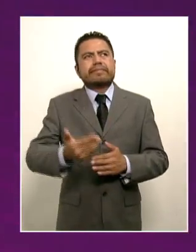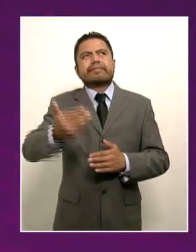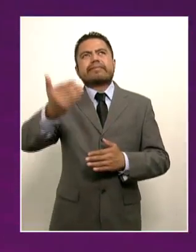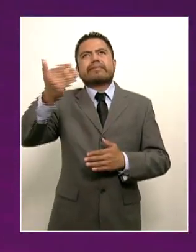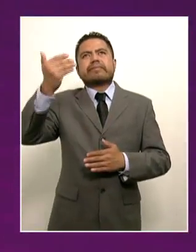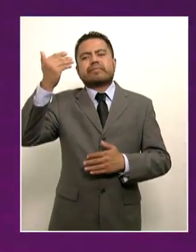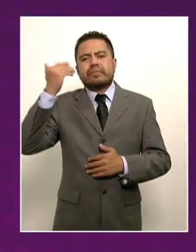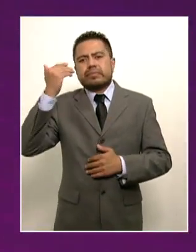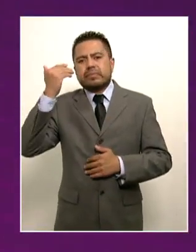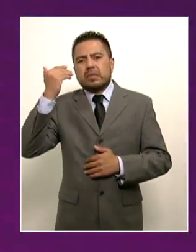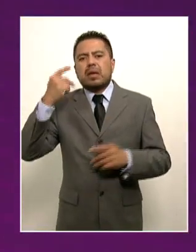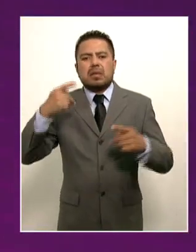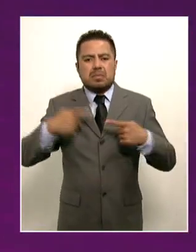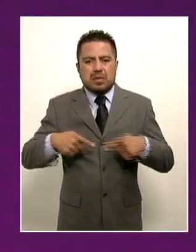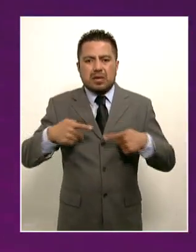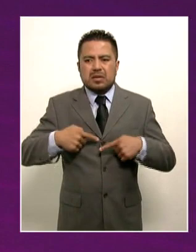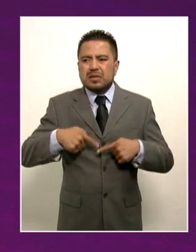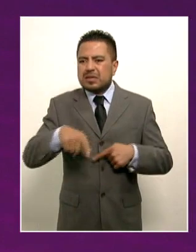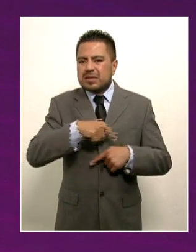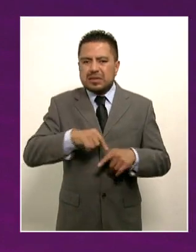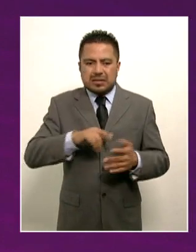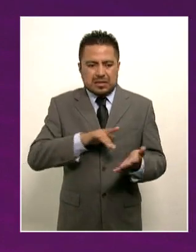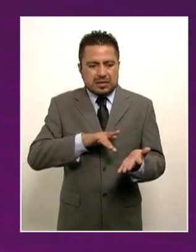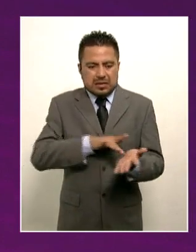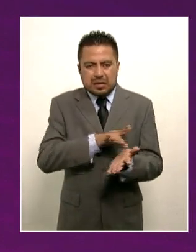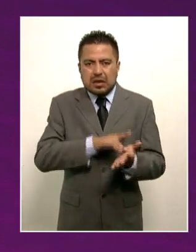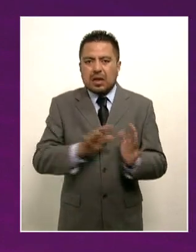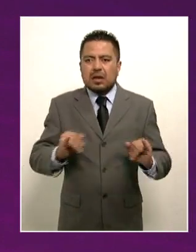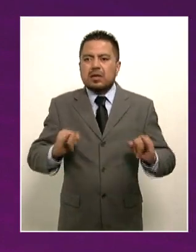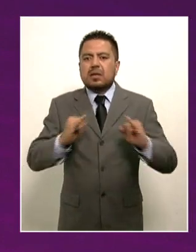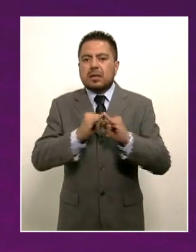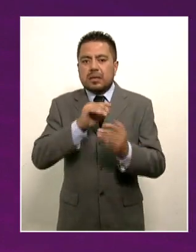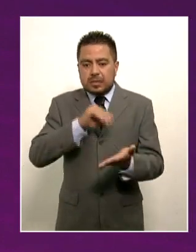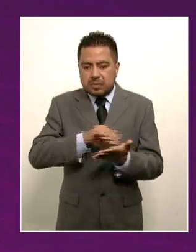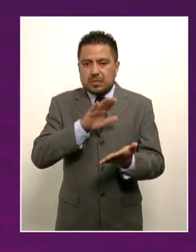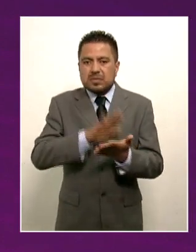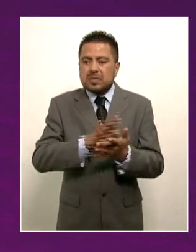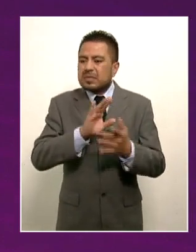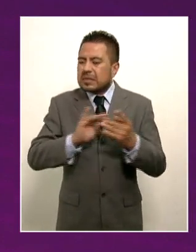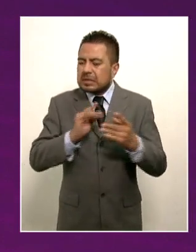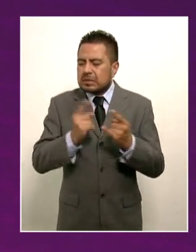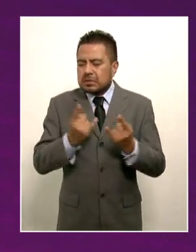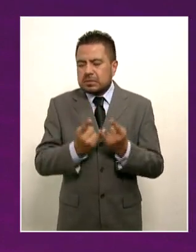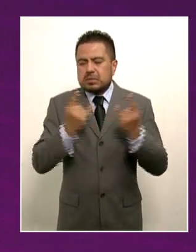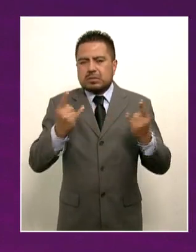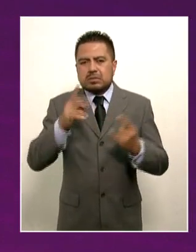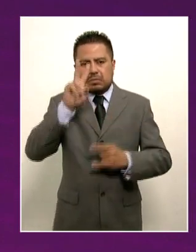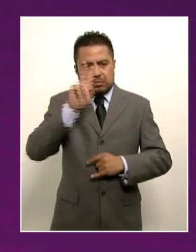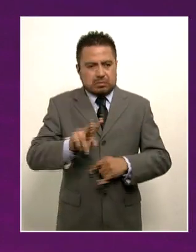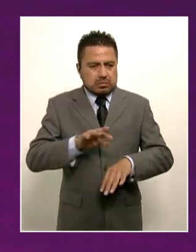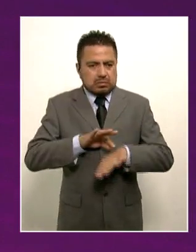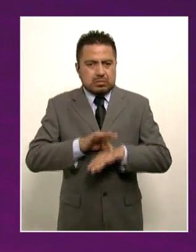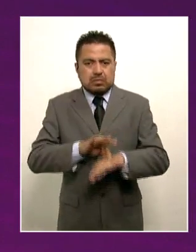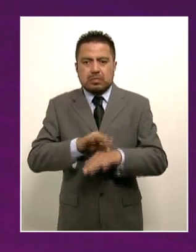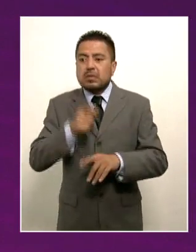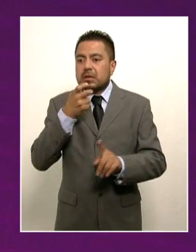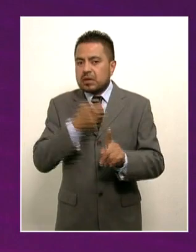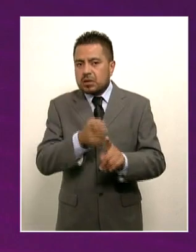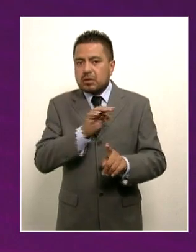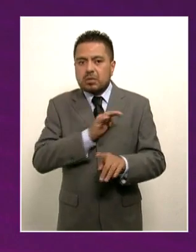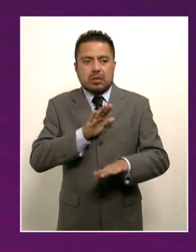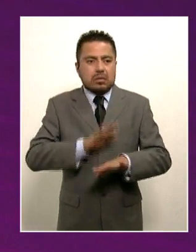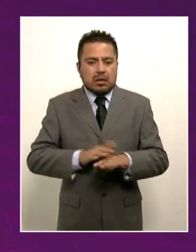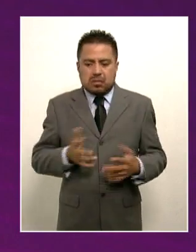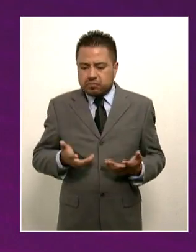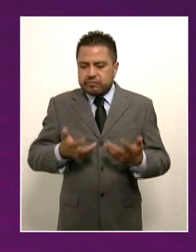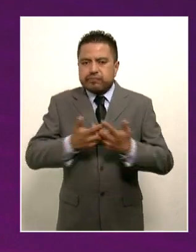las personas que se apoyan en el instituto que contó una anécdota que la verdad creo que vale la pena, y esto podría hacer más